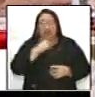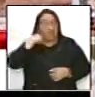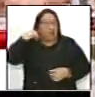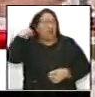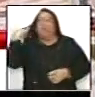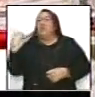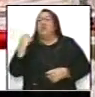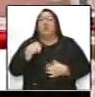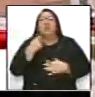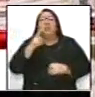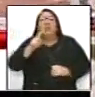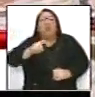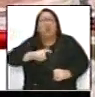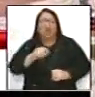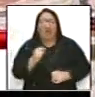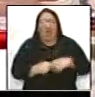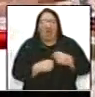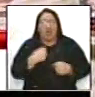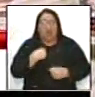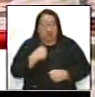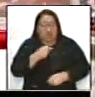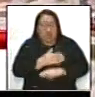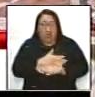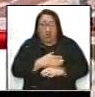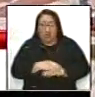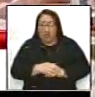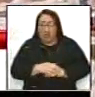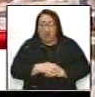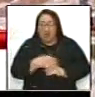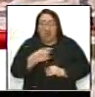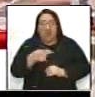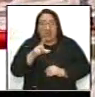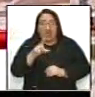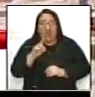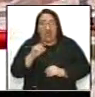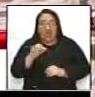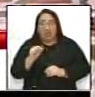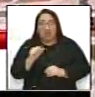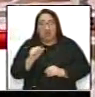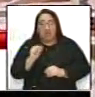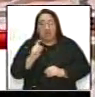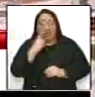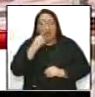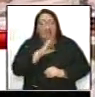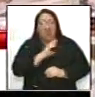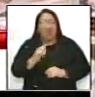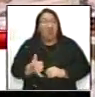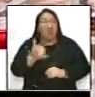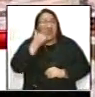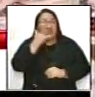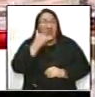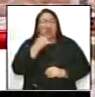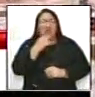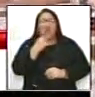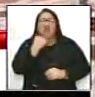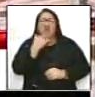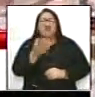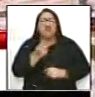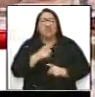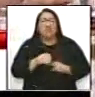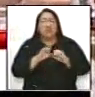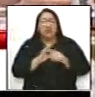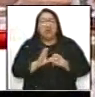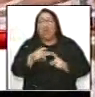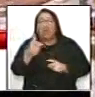Nación. Primera vez en los años que tengo, desde la época de Gladys Echaíz, que un fiscal no contesta el teléfono. Más bien de antipatía, simpatía, trata un caso de interés